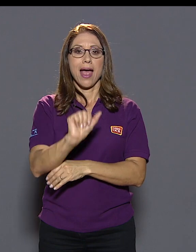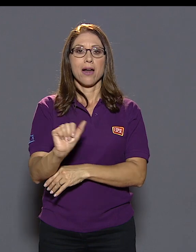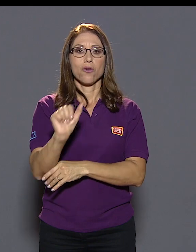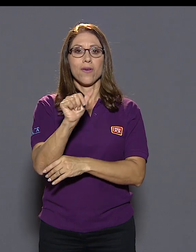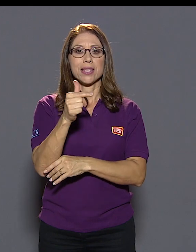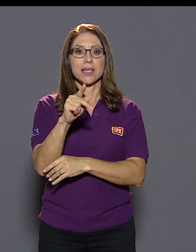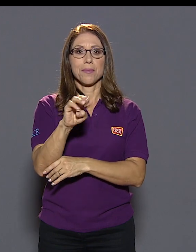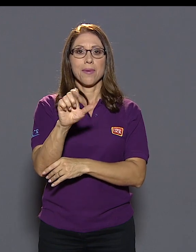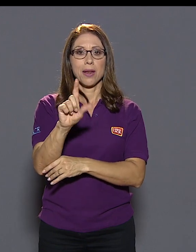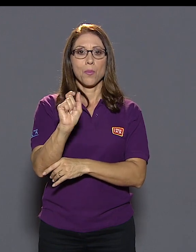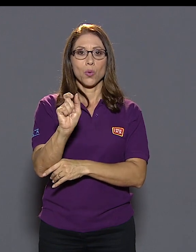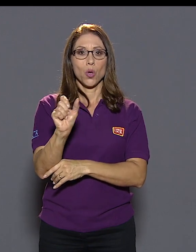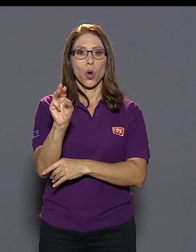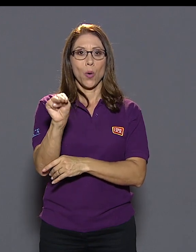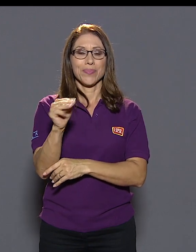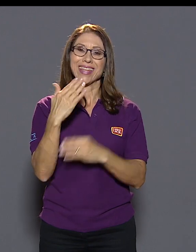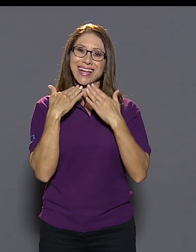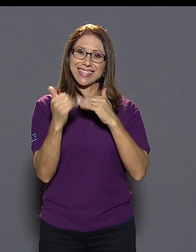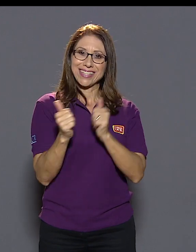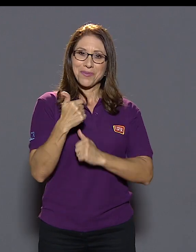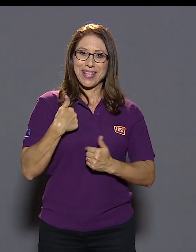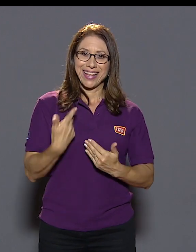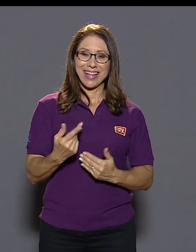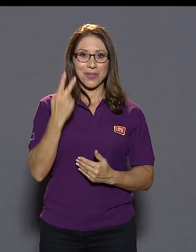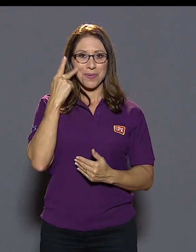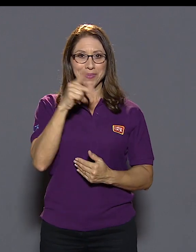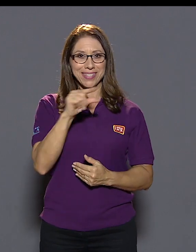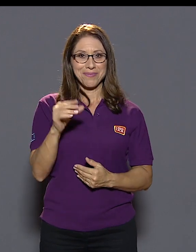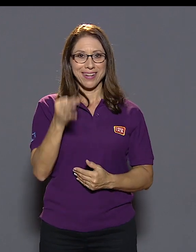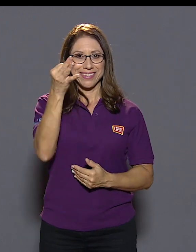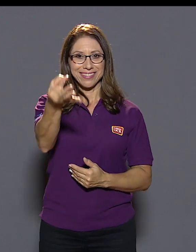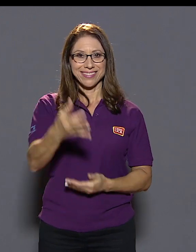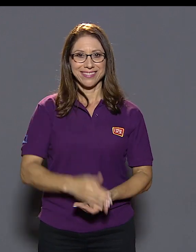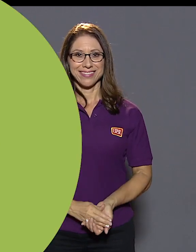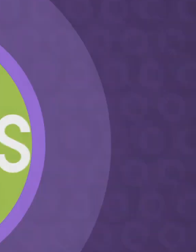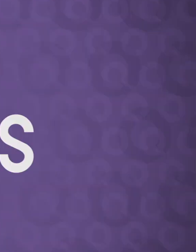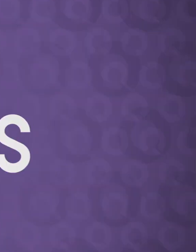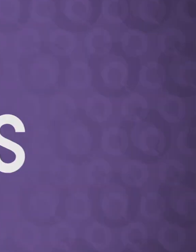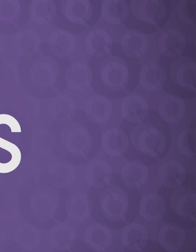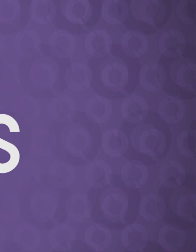nexostv@gmail.com. Gracias por acompañarme y nos vemos la próxima semana.